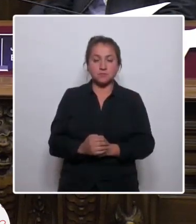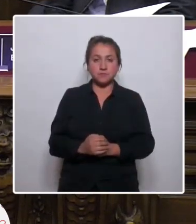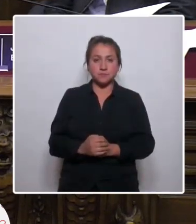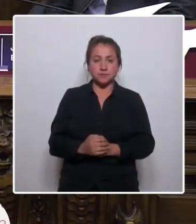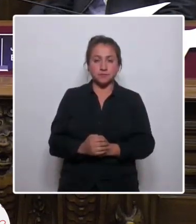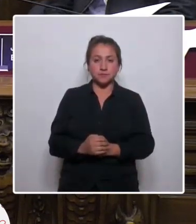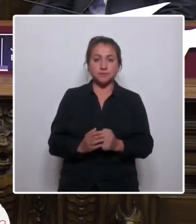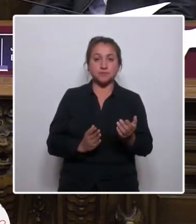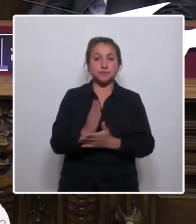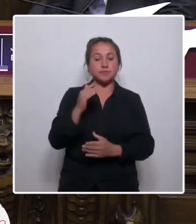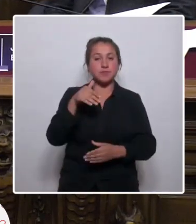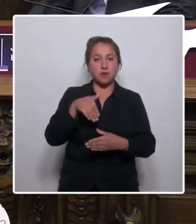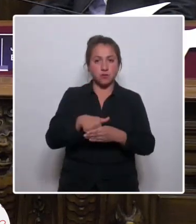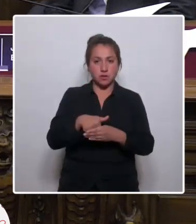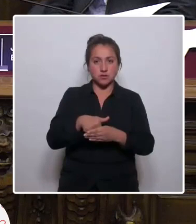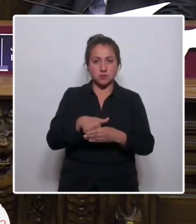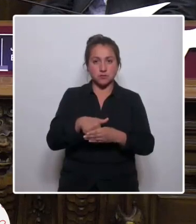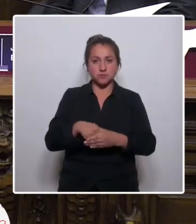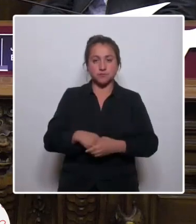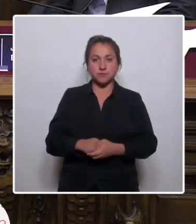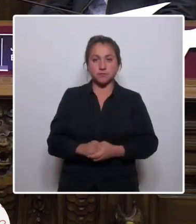Se abre la votación.